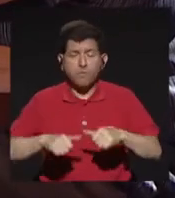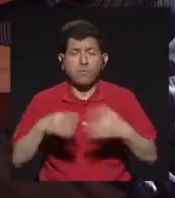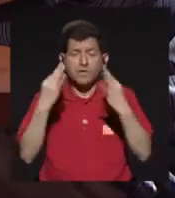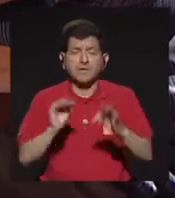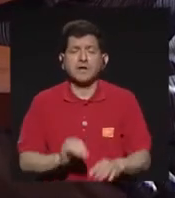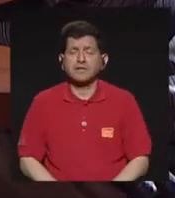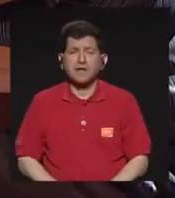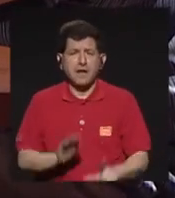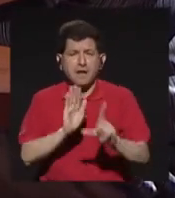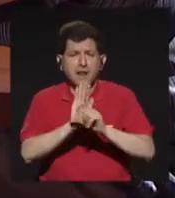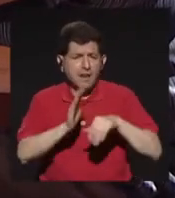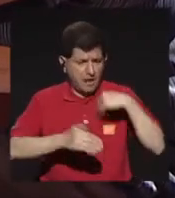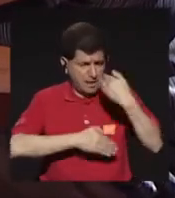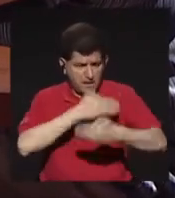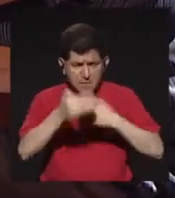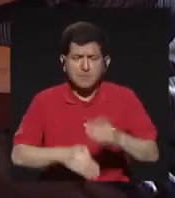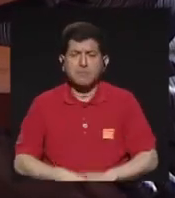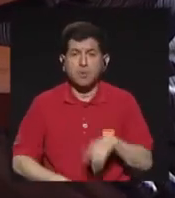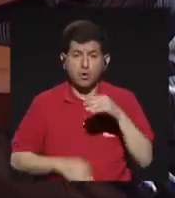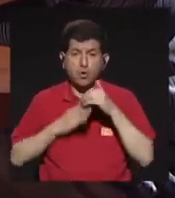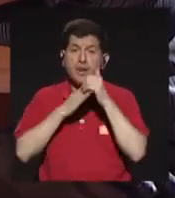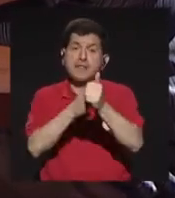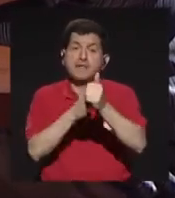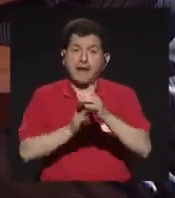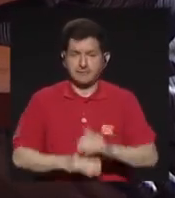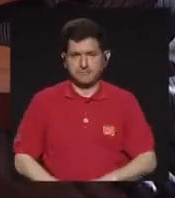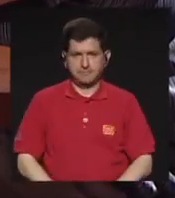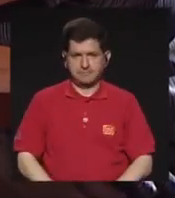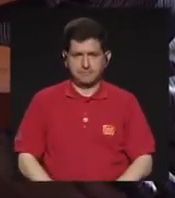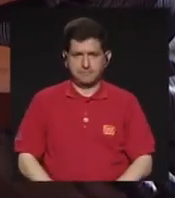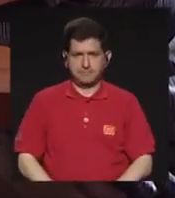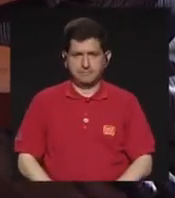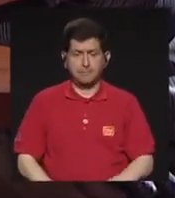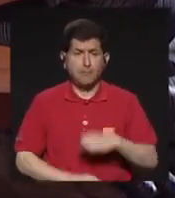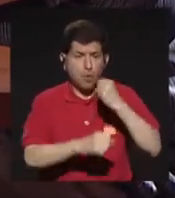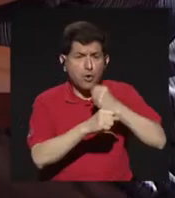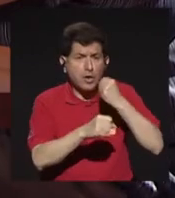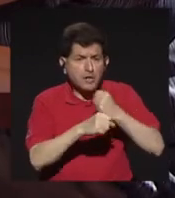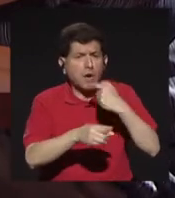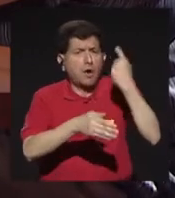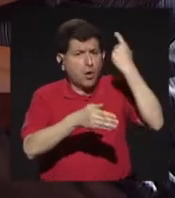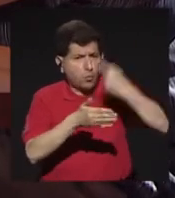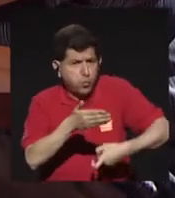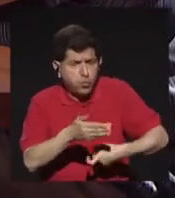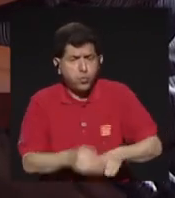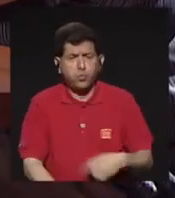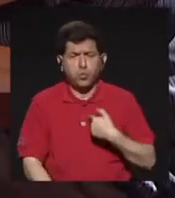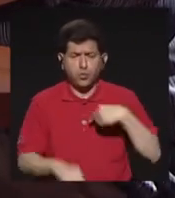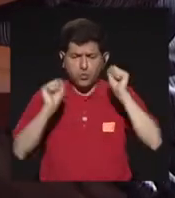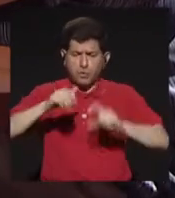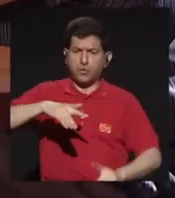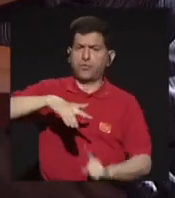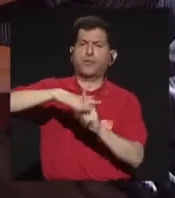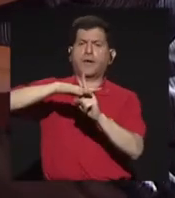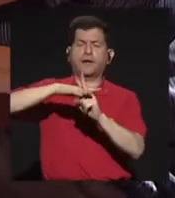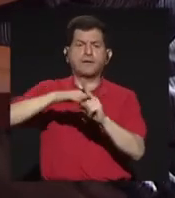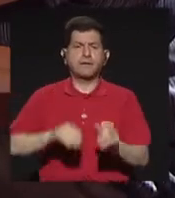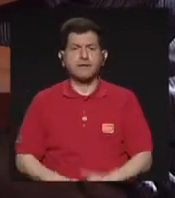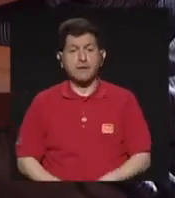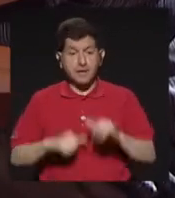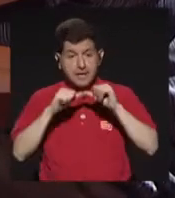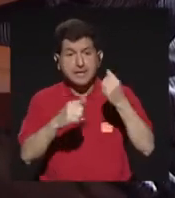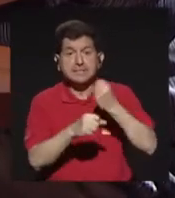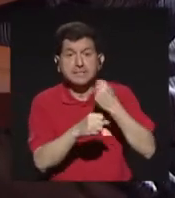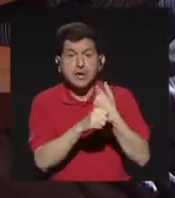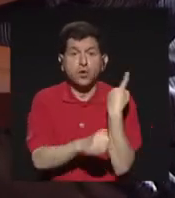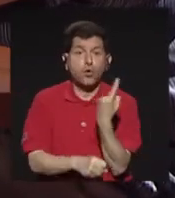legitimación del liderazgo. Porque sí. Entonces es... Trabajo mucho para poderme ver y sigo